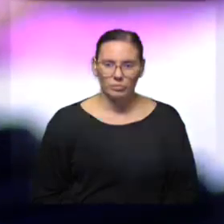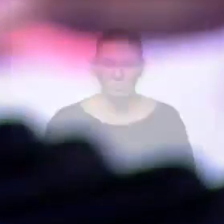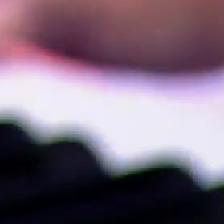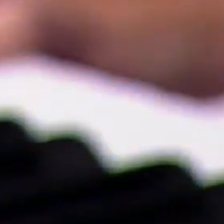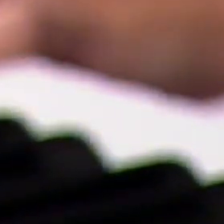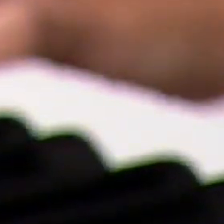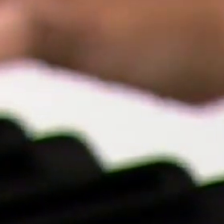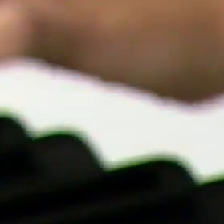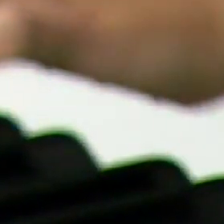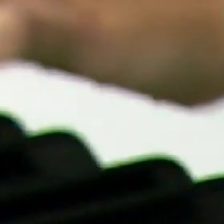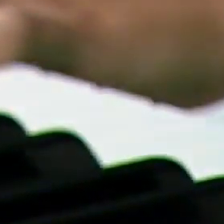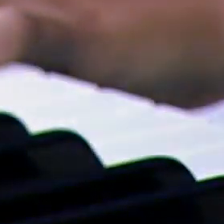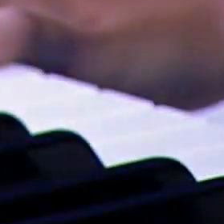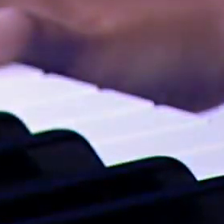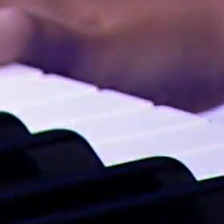Mi voz